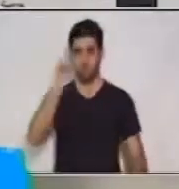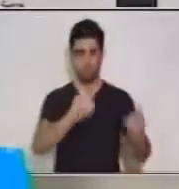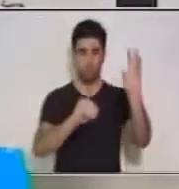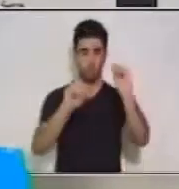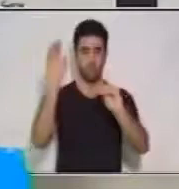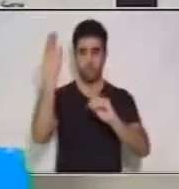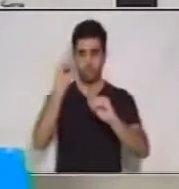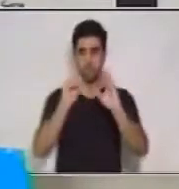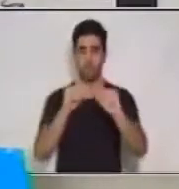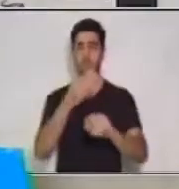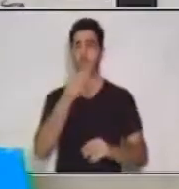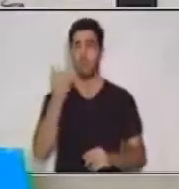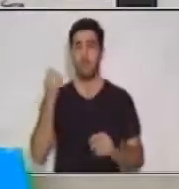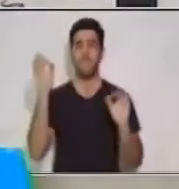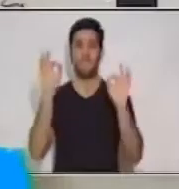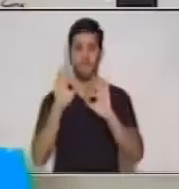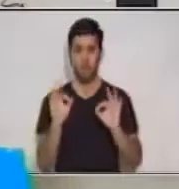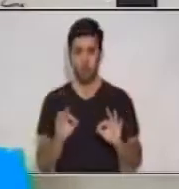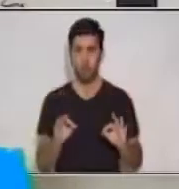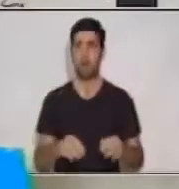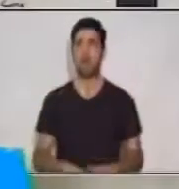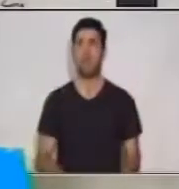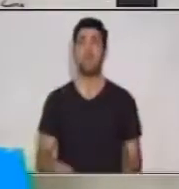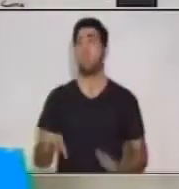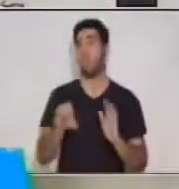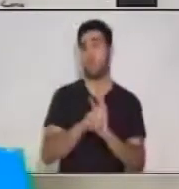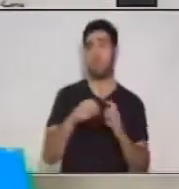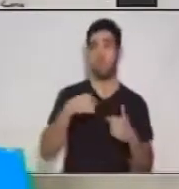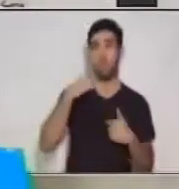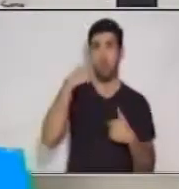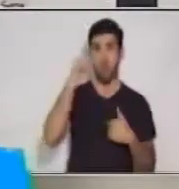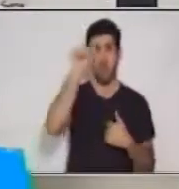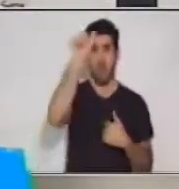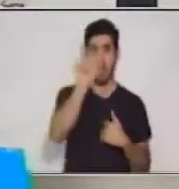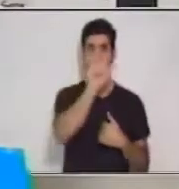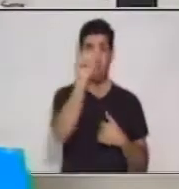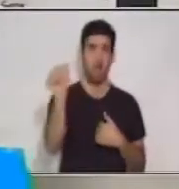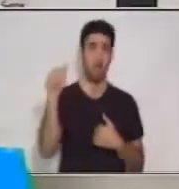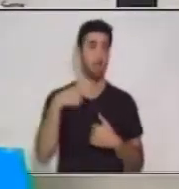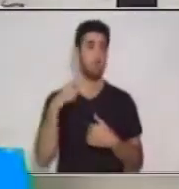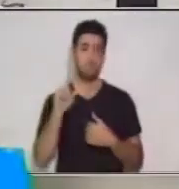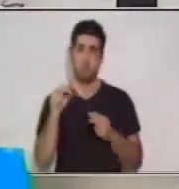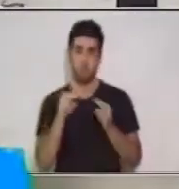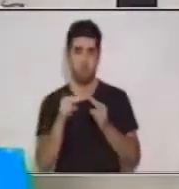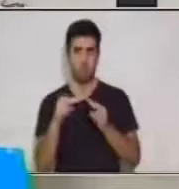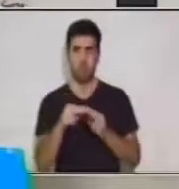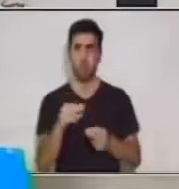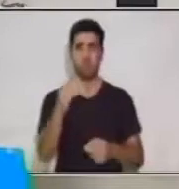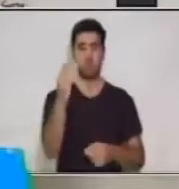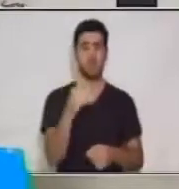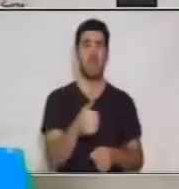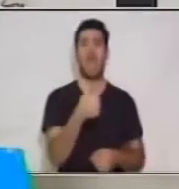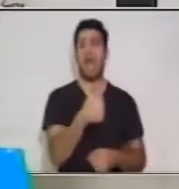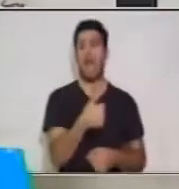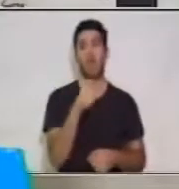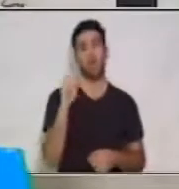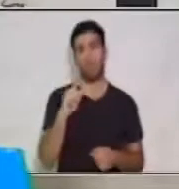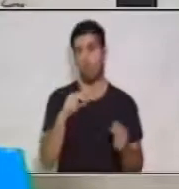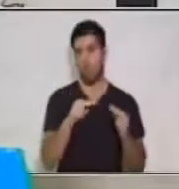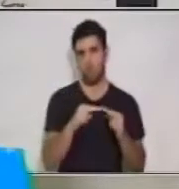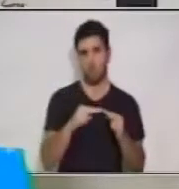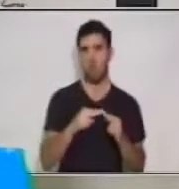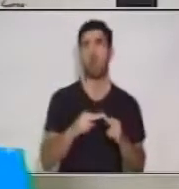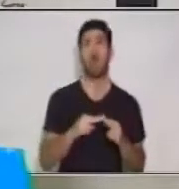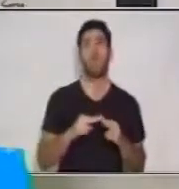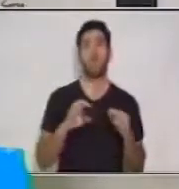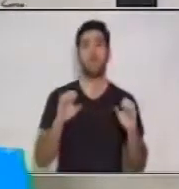nos favorezca. En este caso no conozco ni el ángulo alfa ni el lado A.